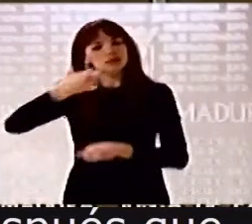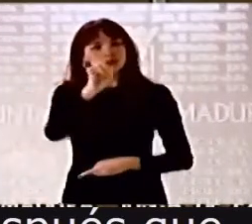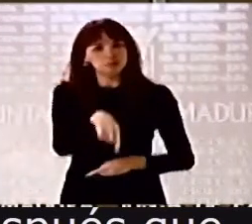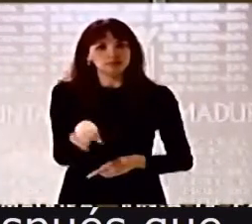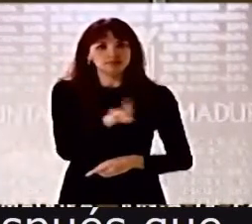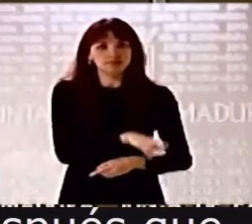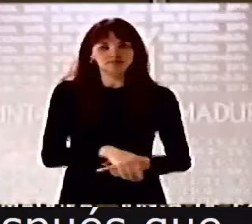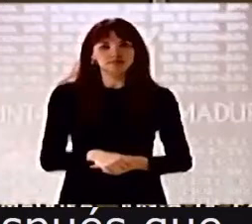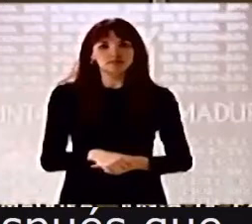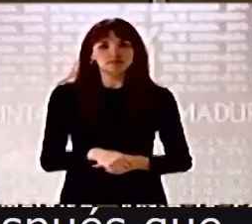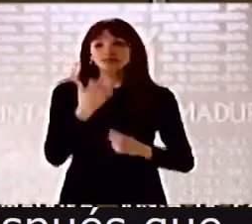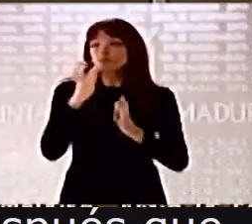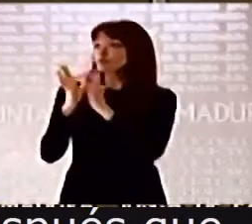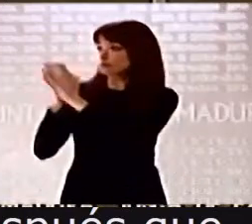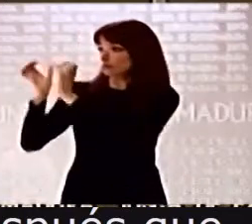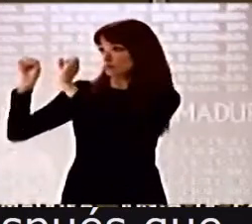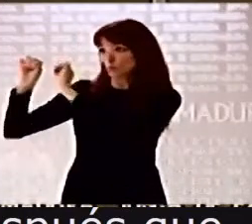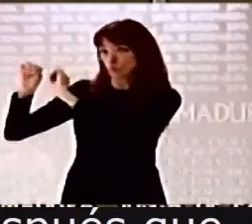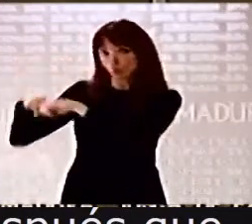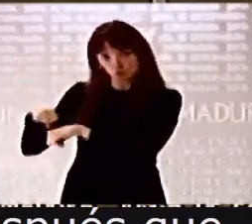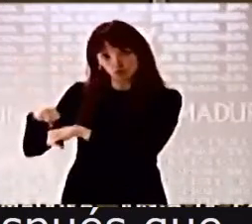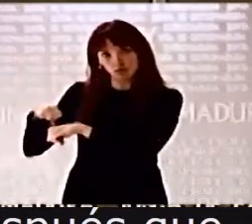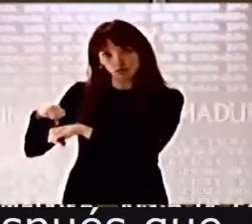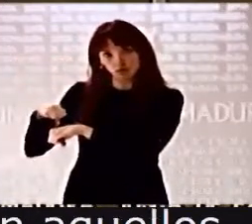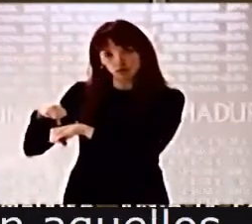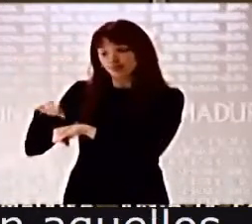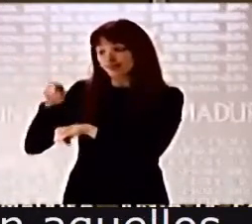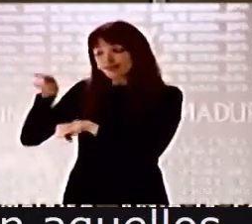Un acuerdo con aquellos que no